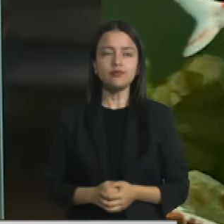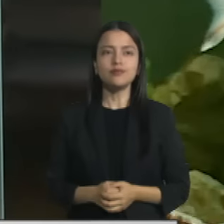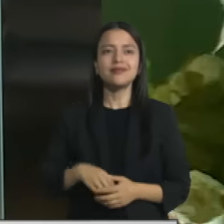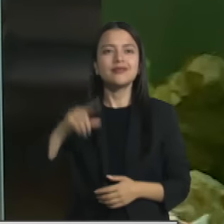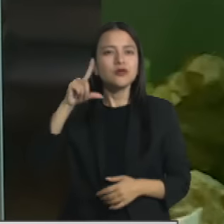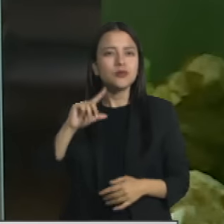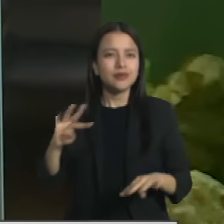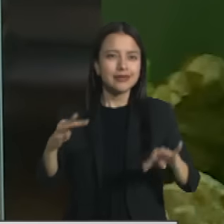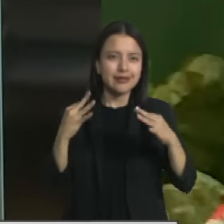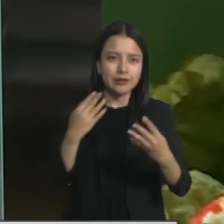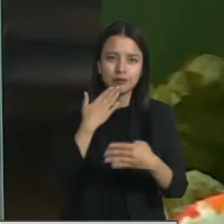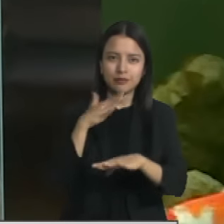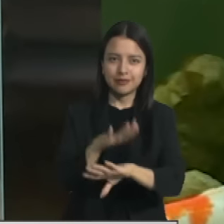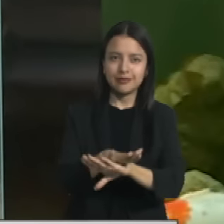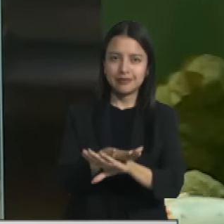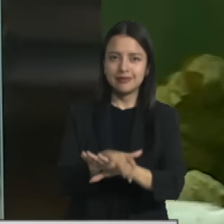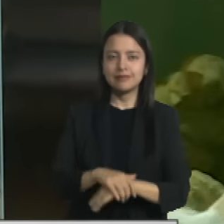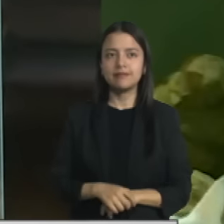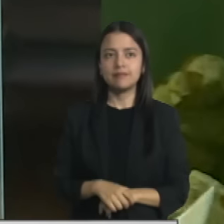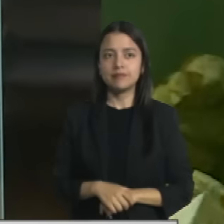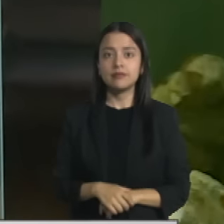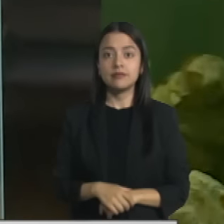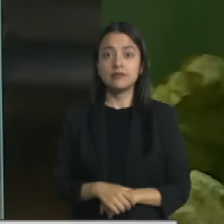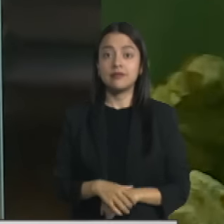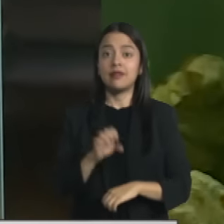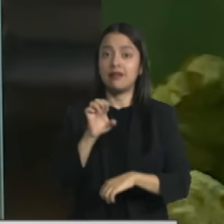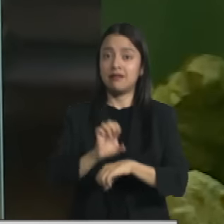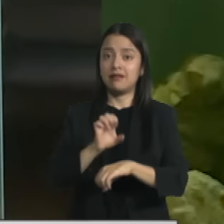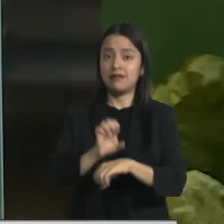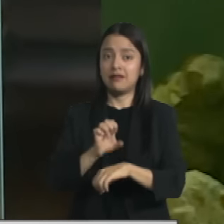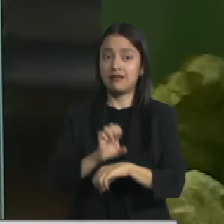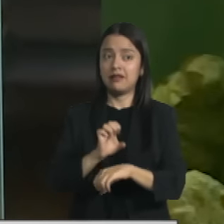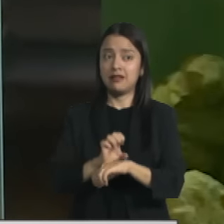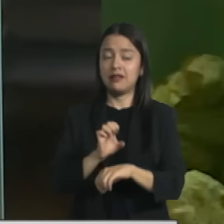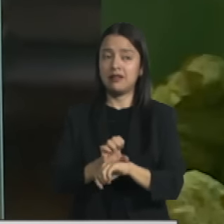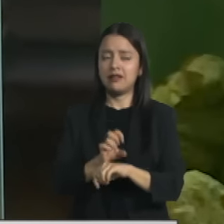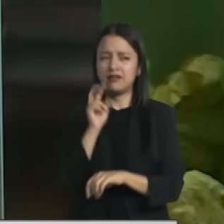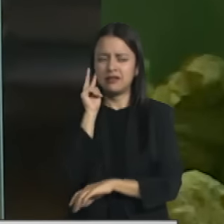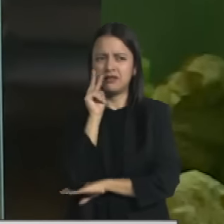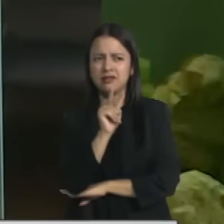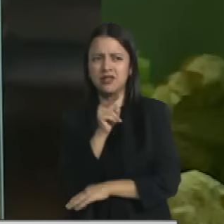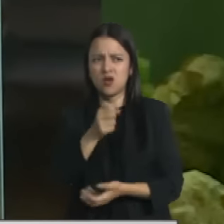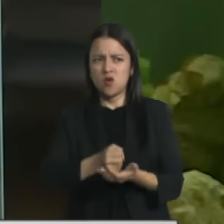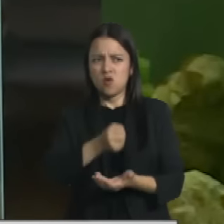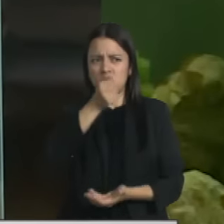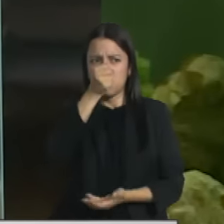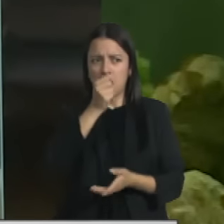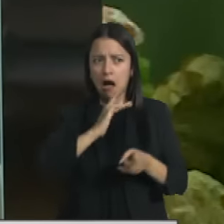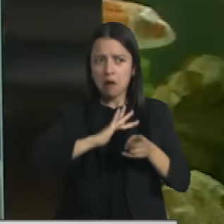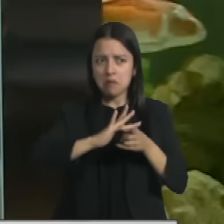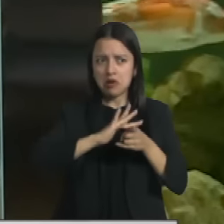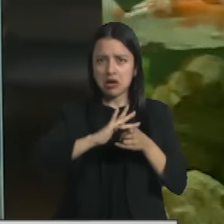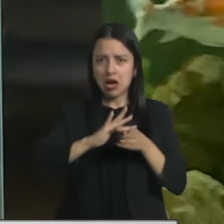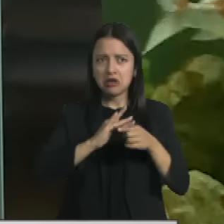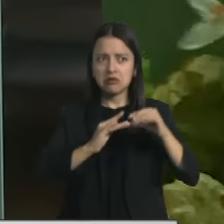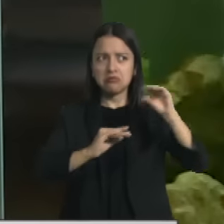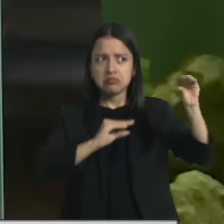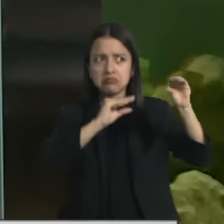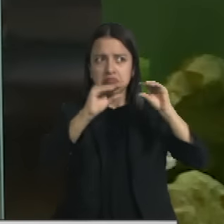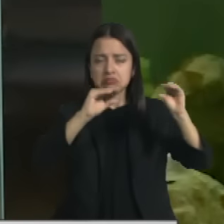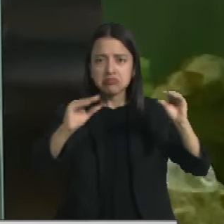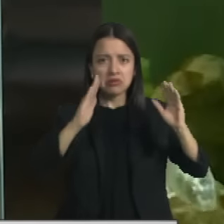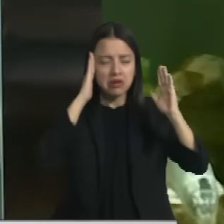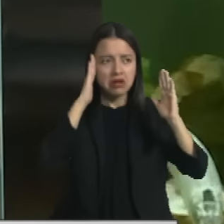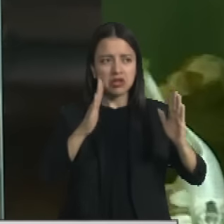Luisa y televidentes, muy buenas tardes. Pues la entidad encontró insuficiente la ejecución presupuestal de Prosperidad Social para atender a la